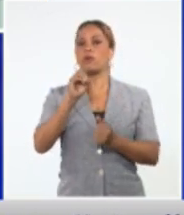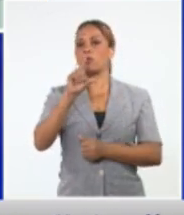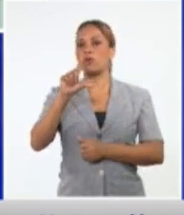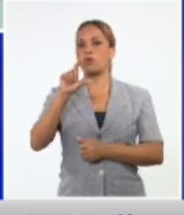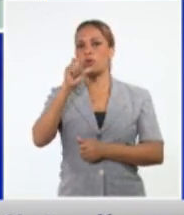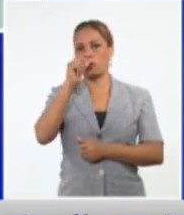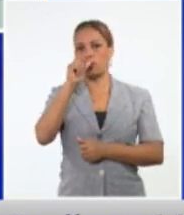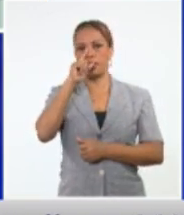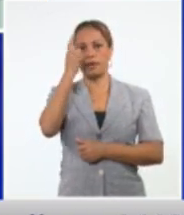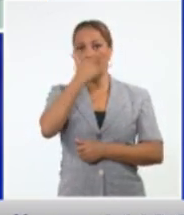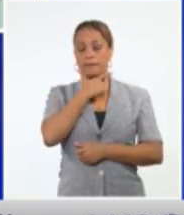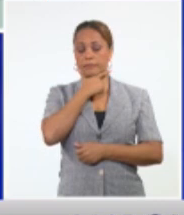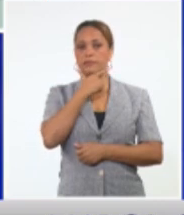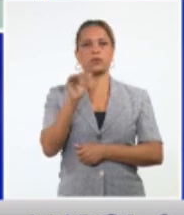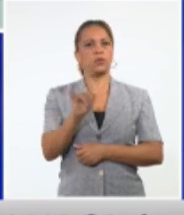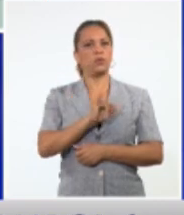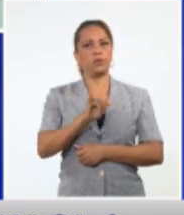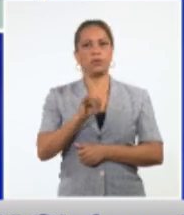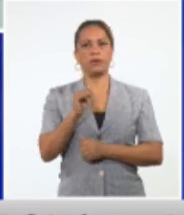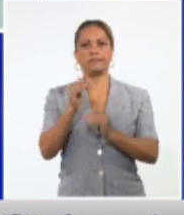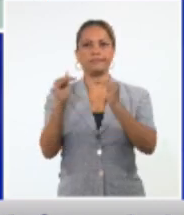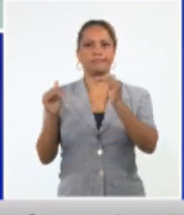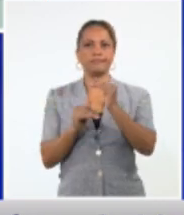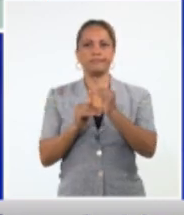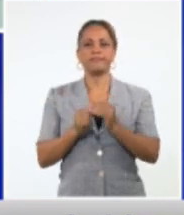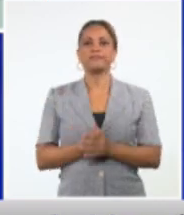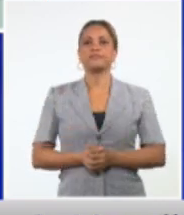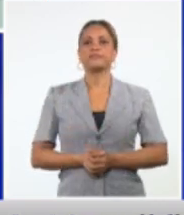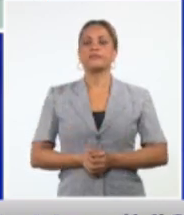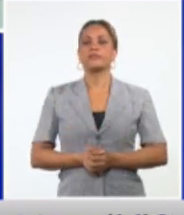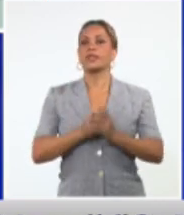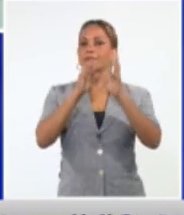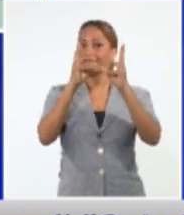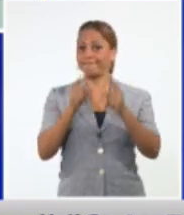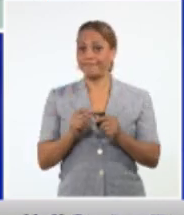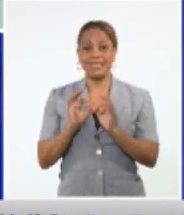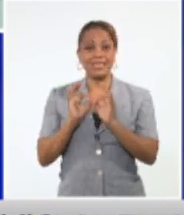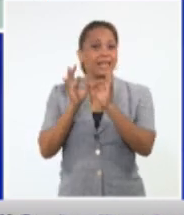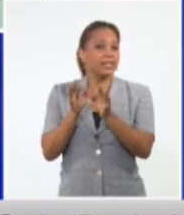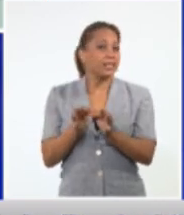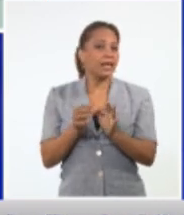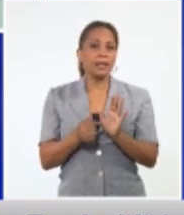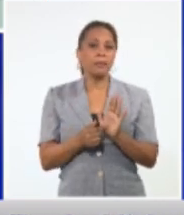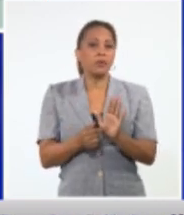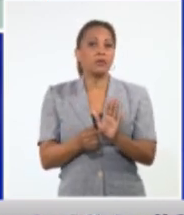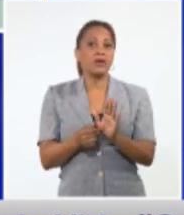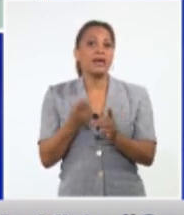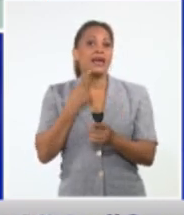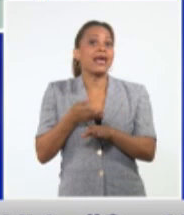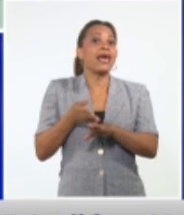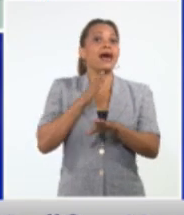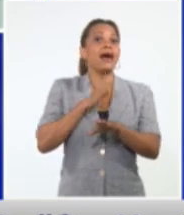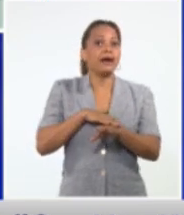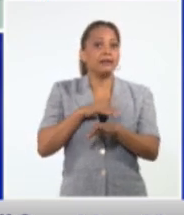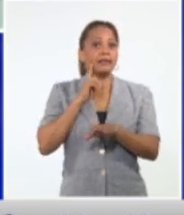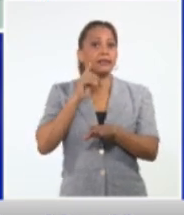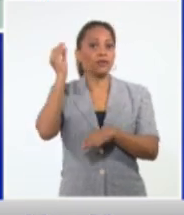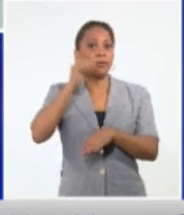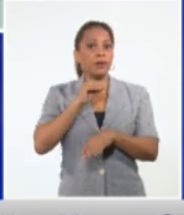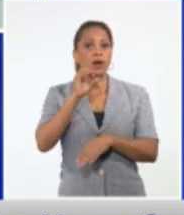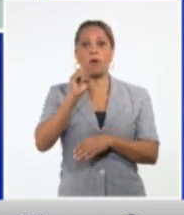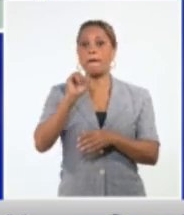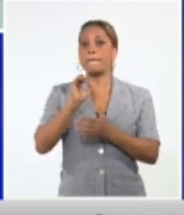25.188. Este comportamiento es lo que ha hecho que antes que apareciera la Omicron,